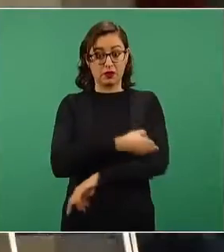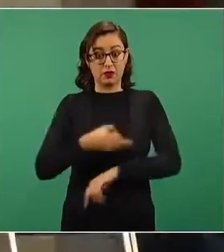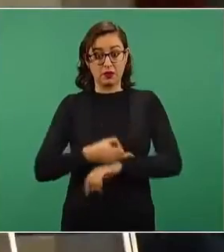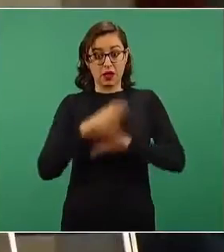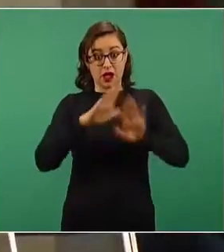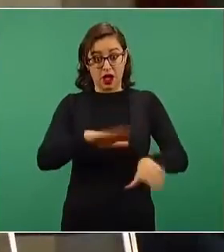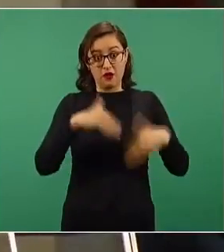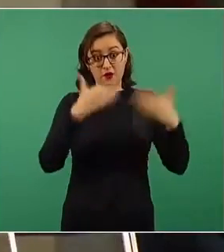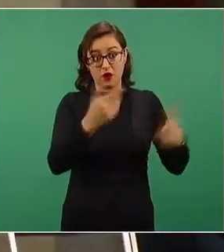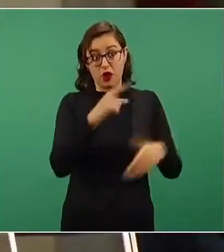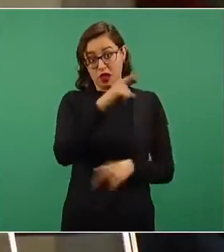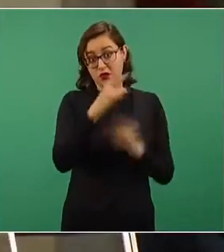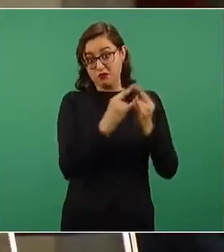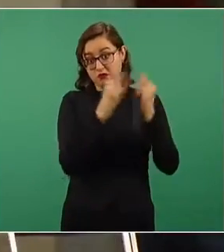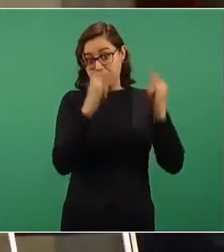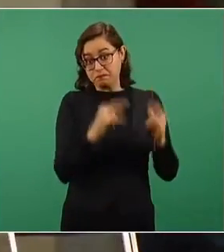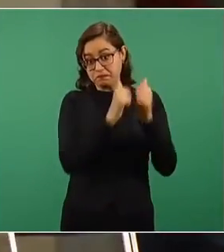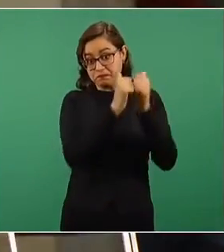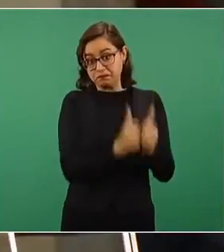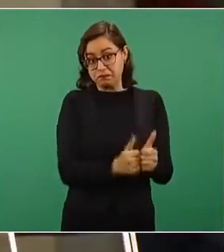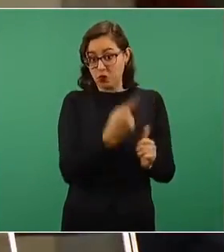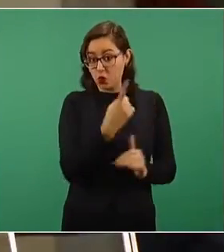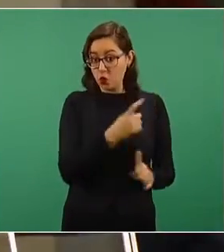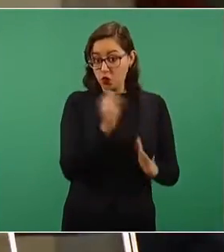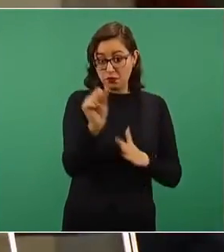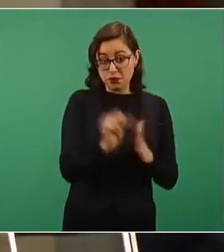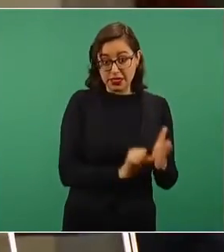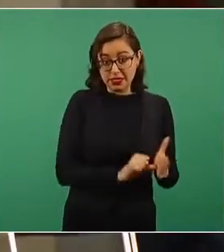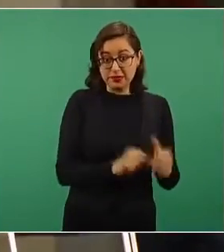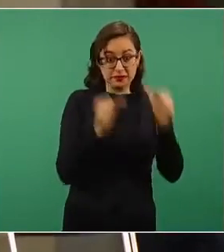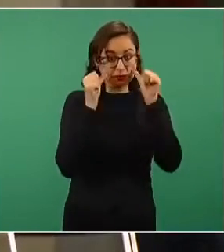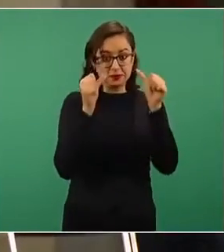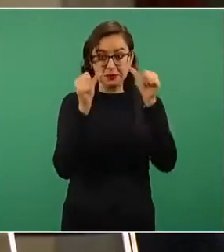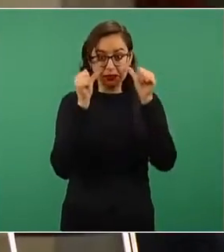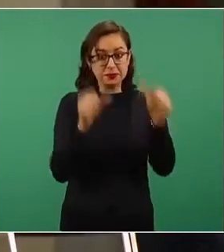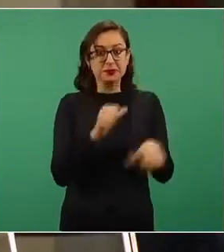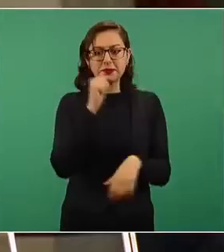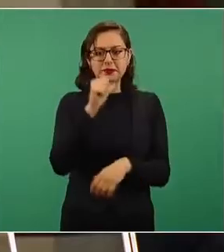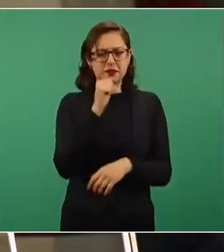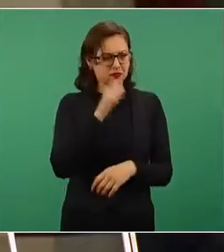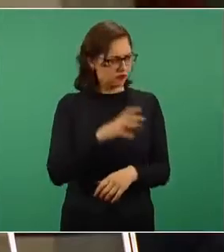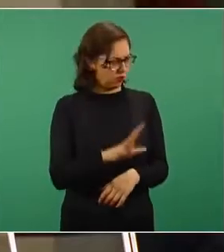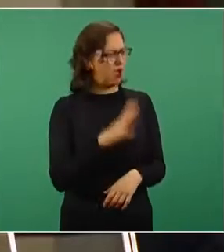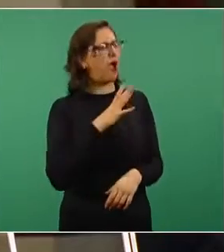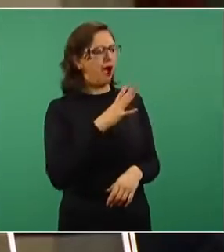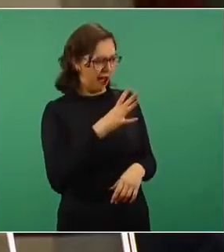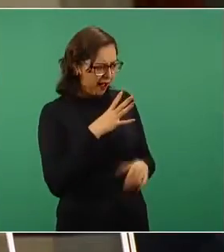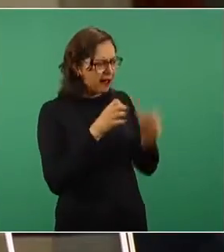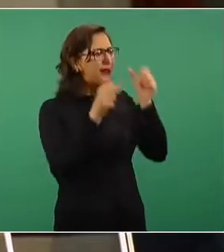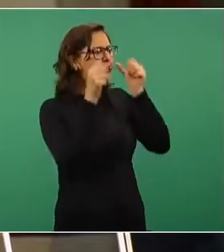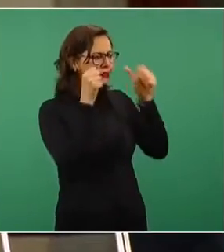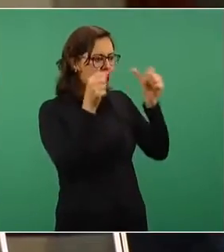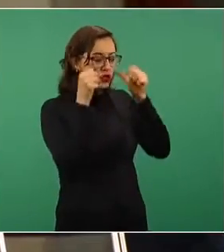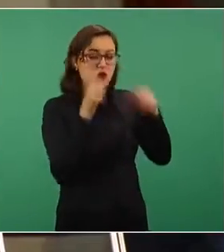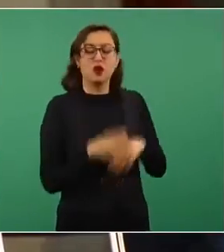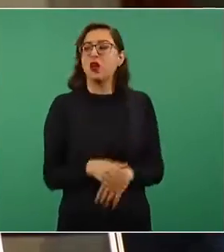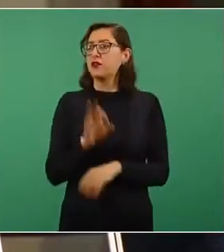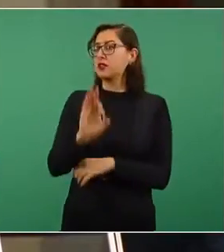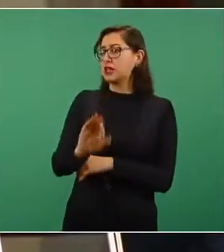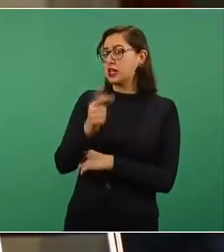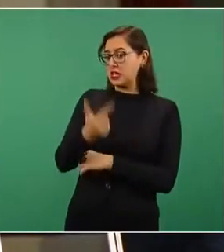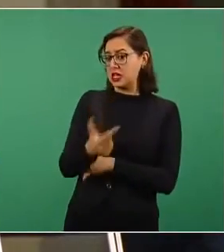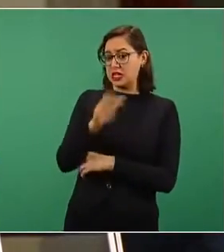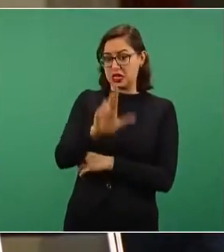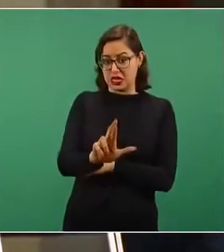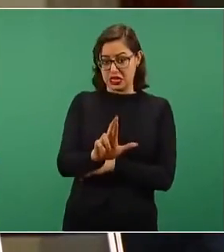de campamento aquí y nadie les atiende. No, sí se la, la Fiscalía General de la República,